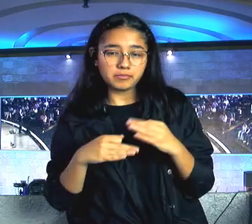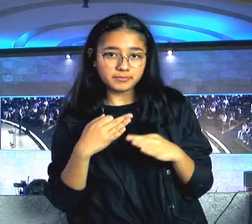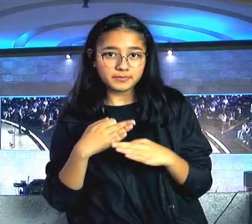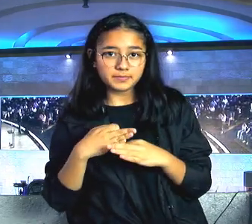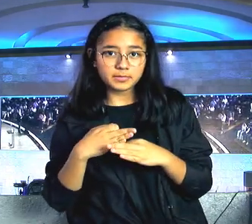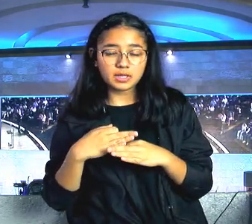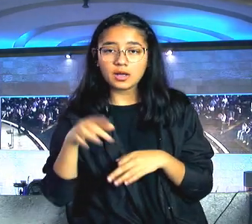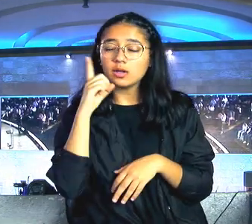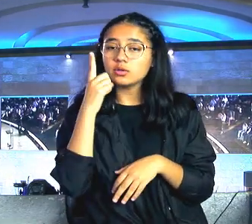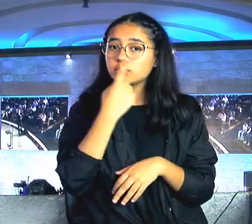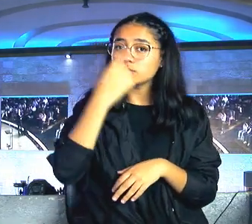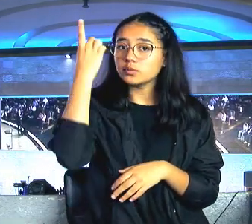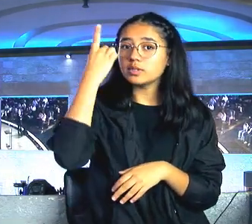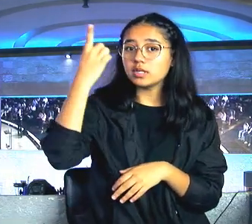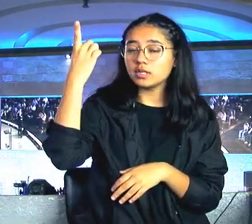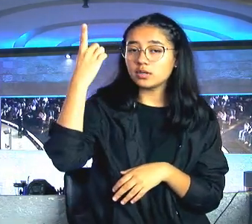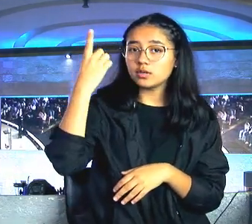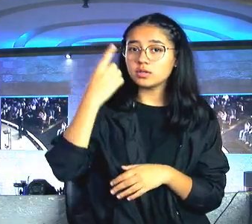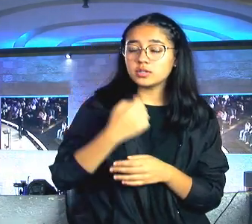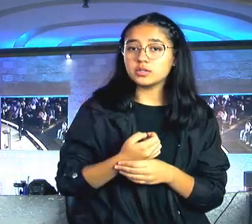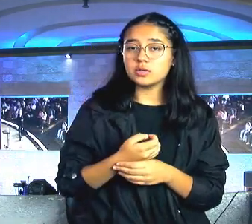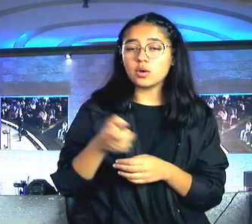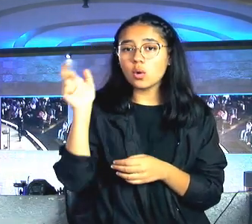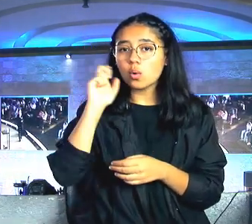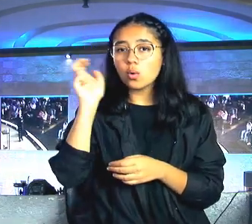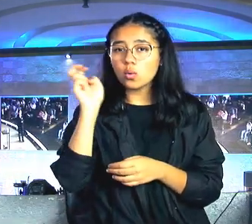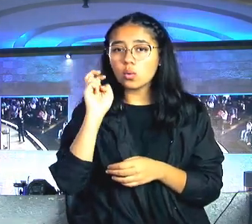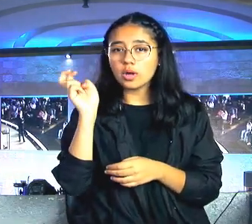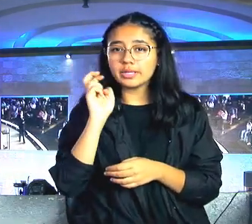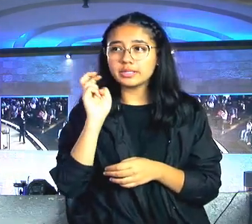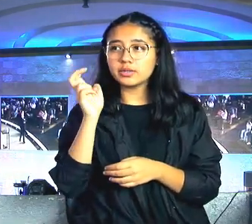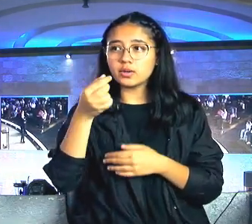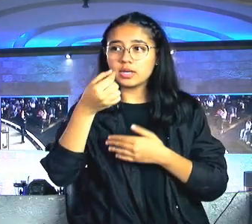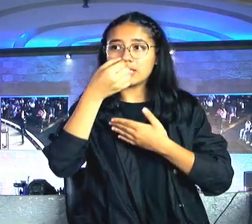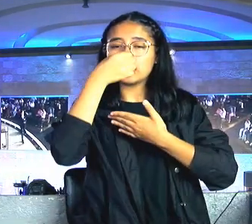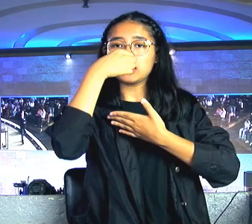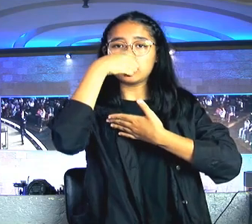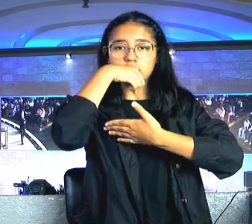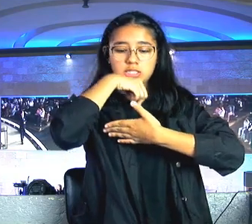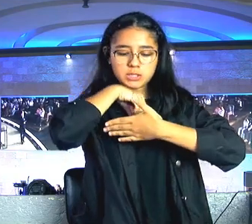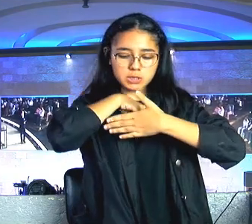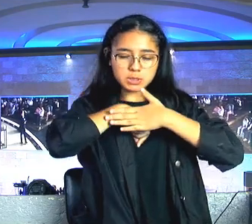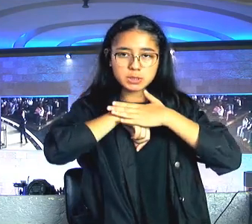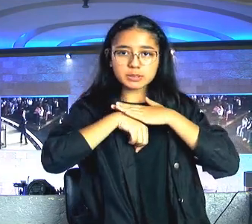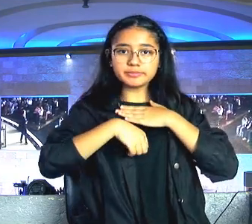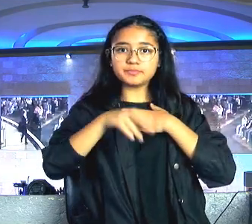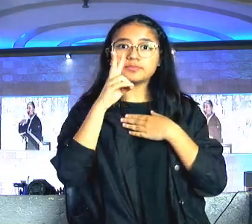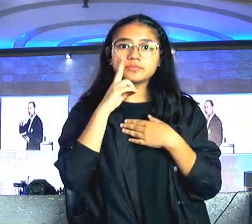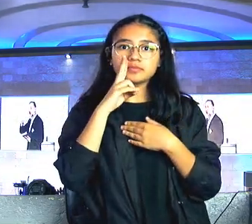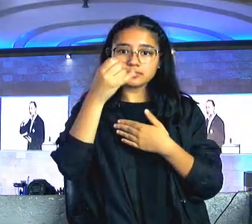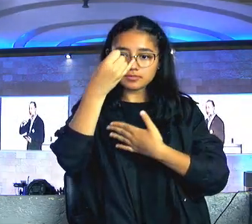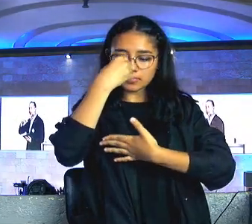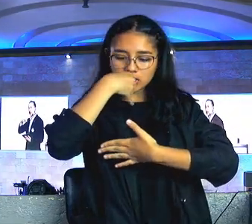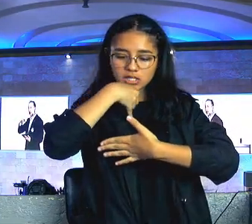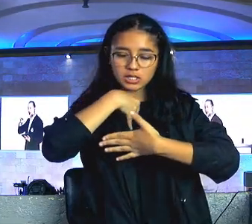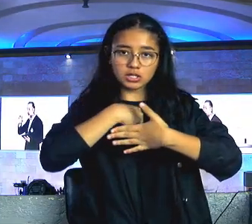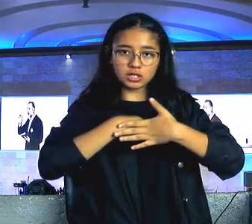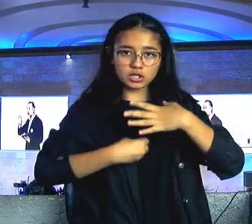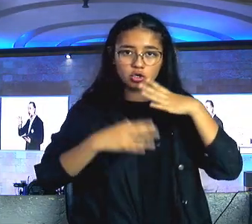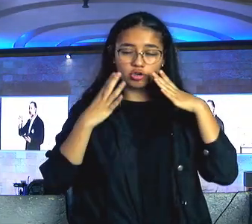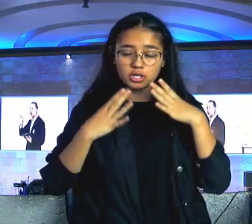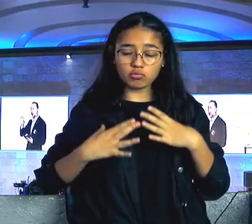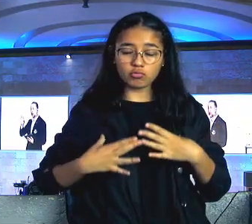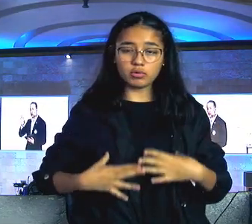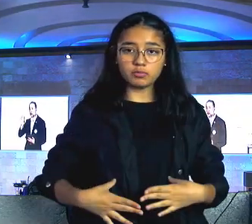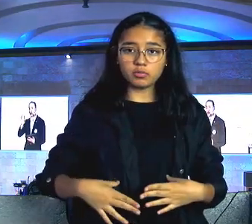porque los ojos de Dios entran como cuando te hacen una endoscopía y están viendo tu interior. Y no solamente